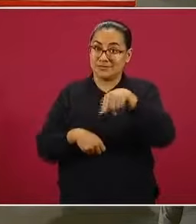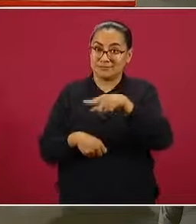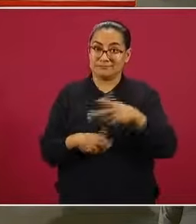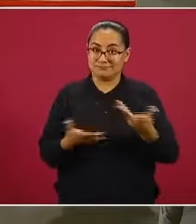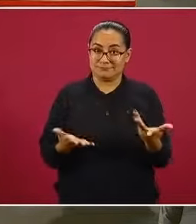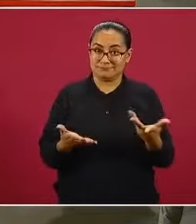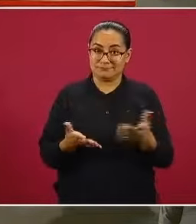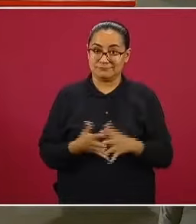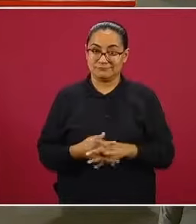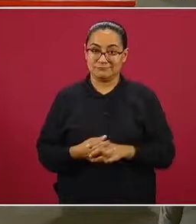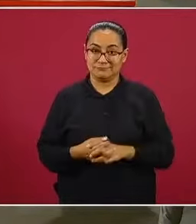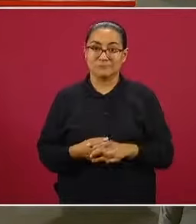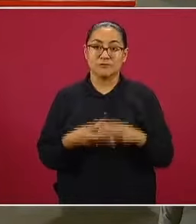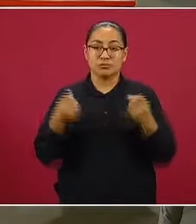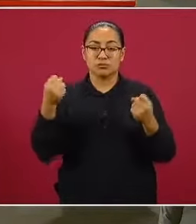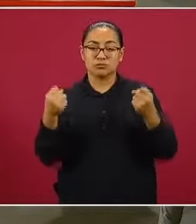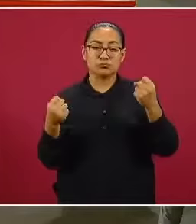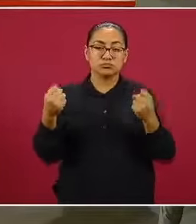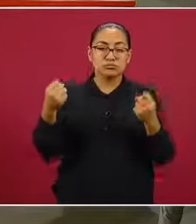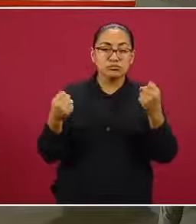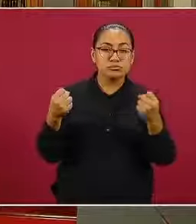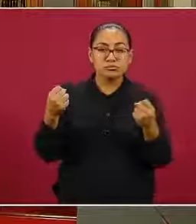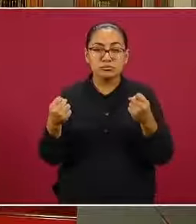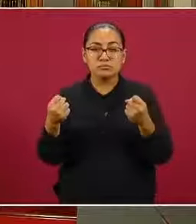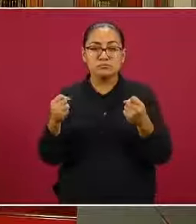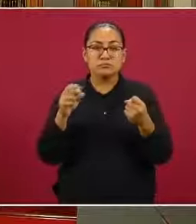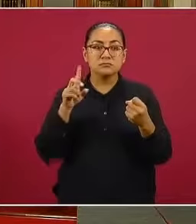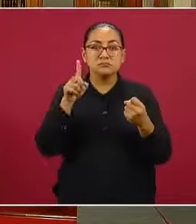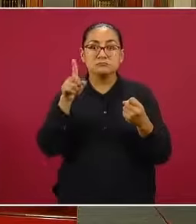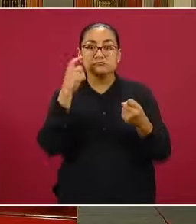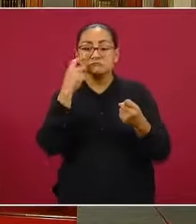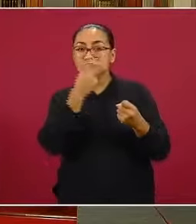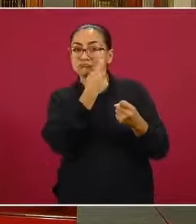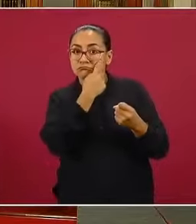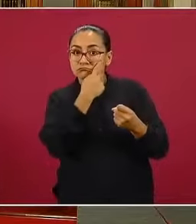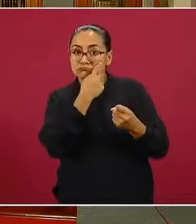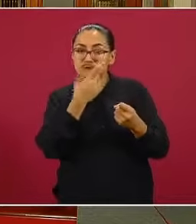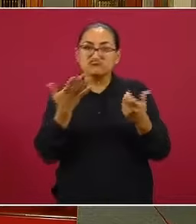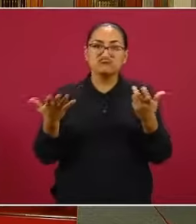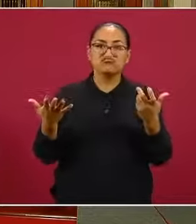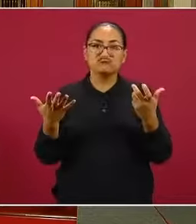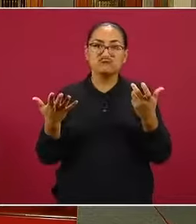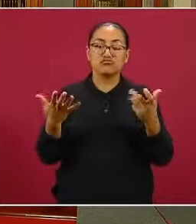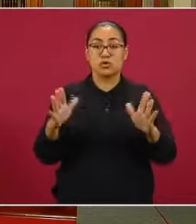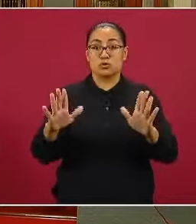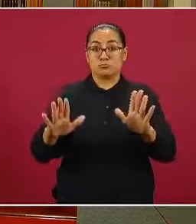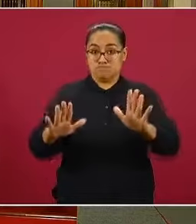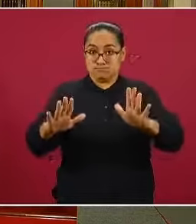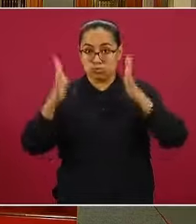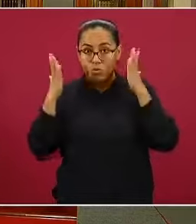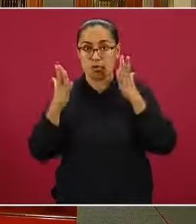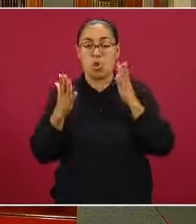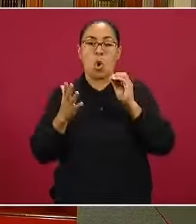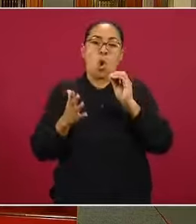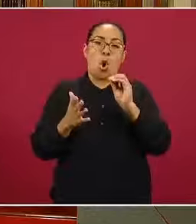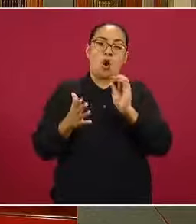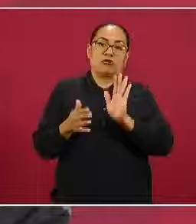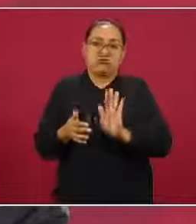ciudadanos sobre esto. Es análogo. Aquí no tendría por qué refutarse que se le informa a la